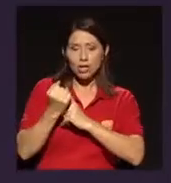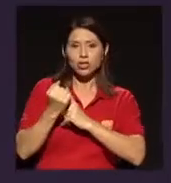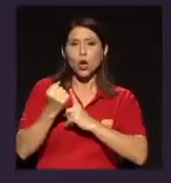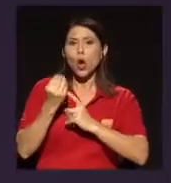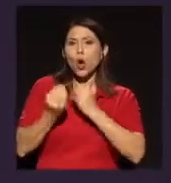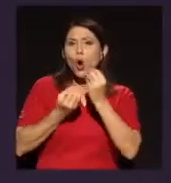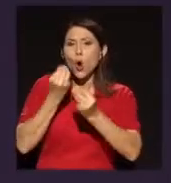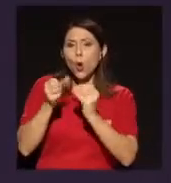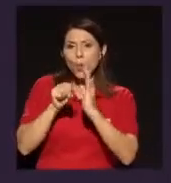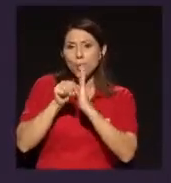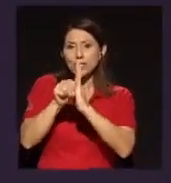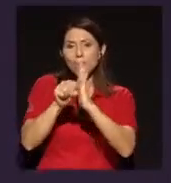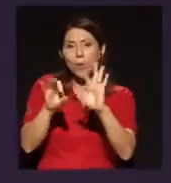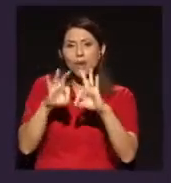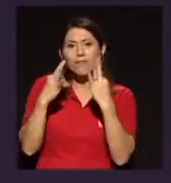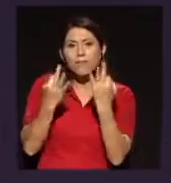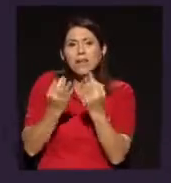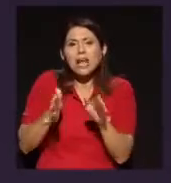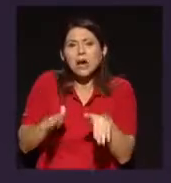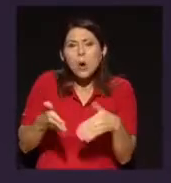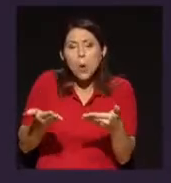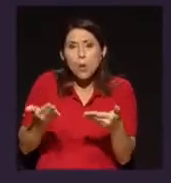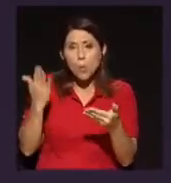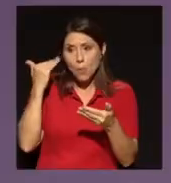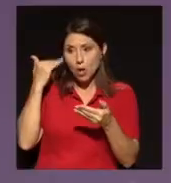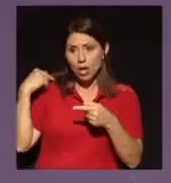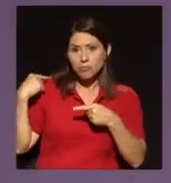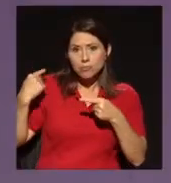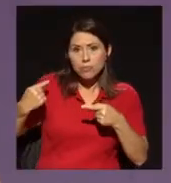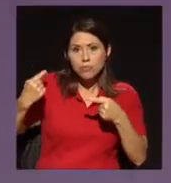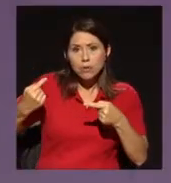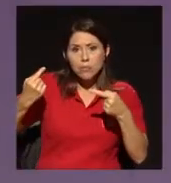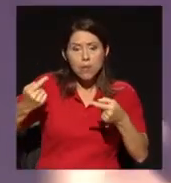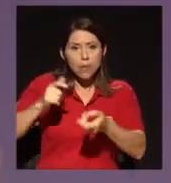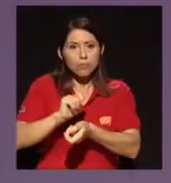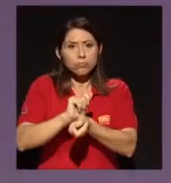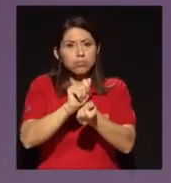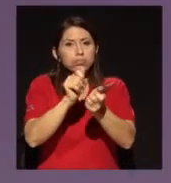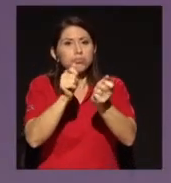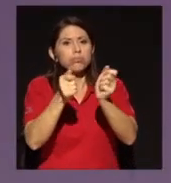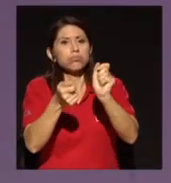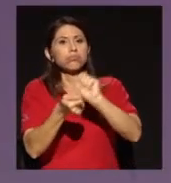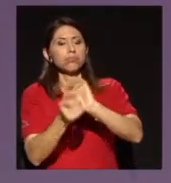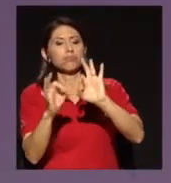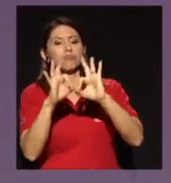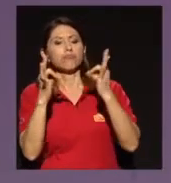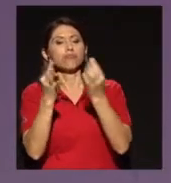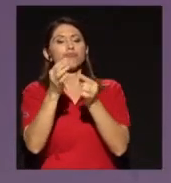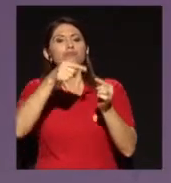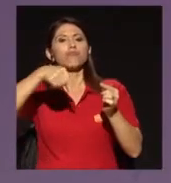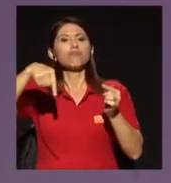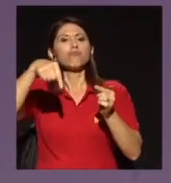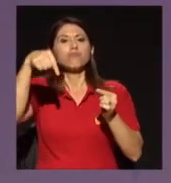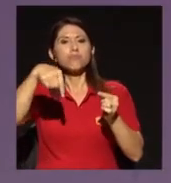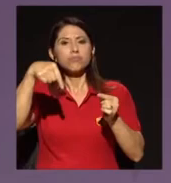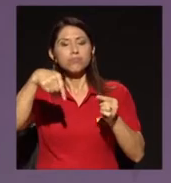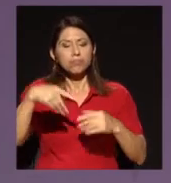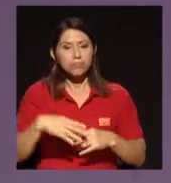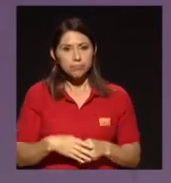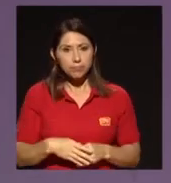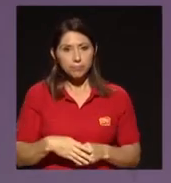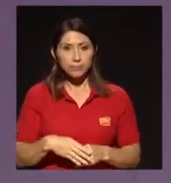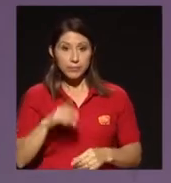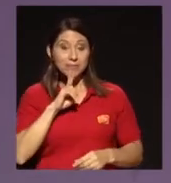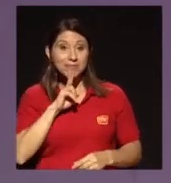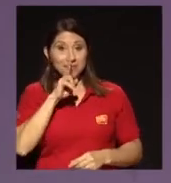la familia y por qué se ha venido modificando la composición y la recomposición de la misma? Bueno, la